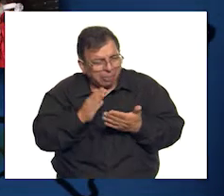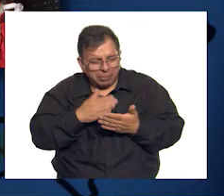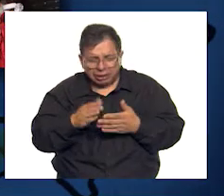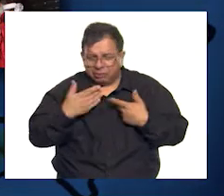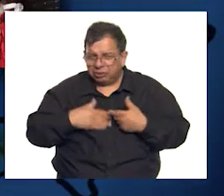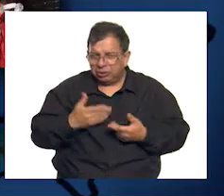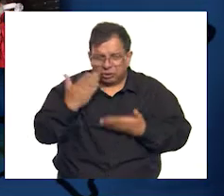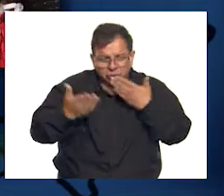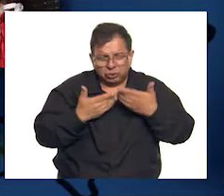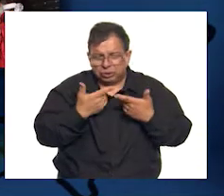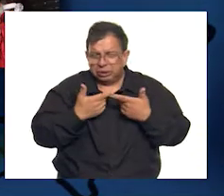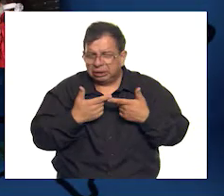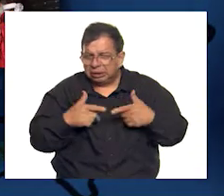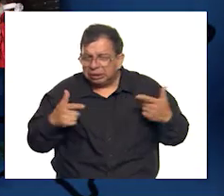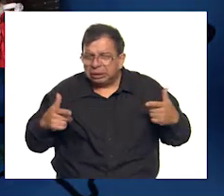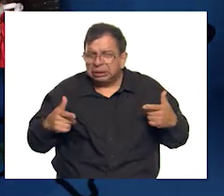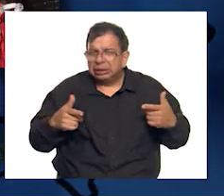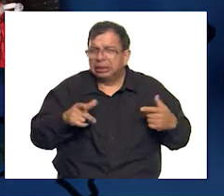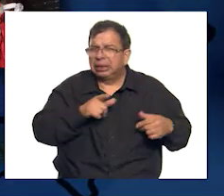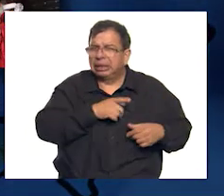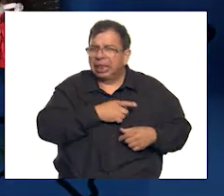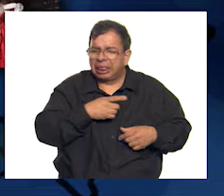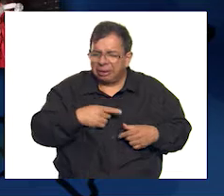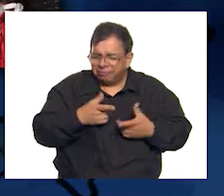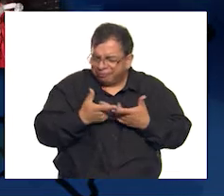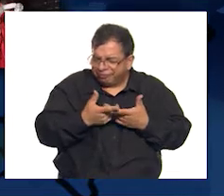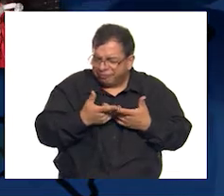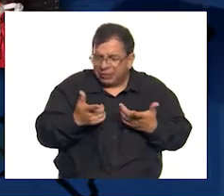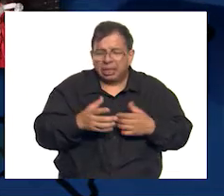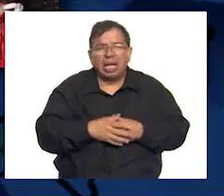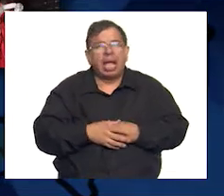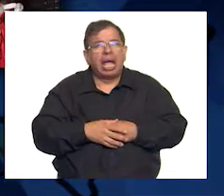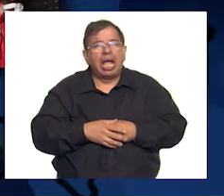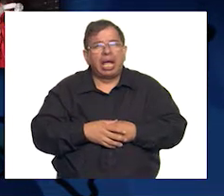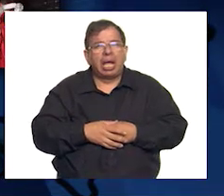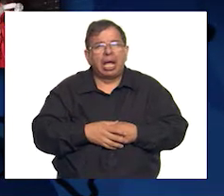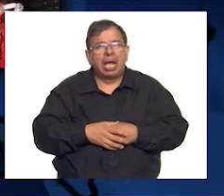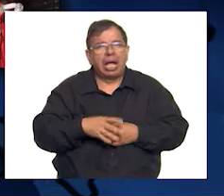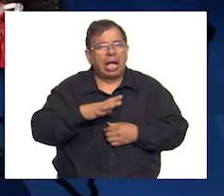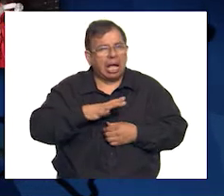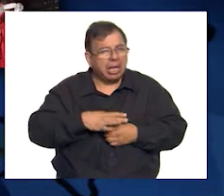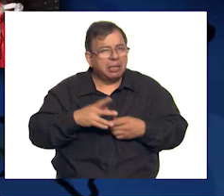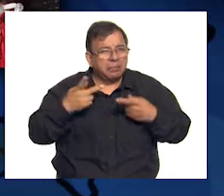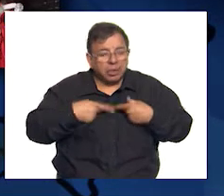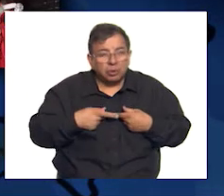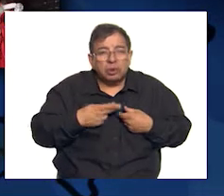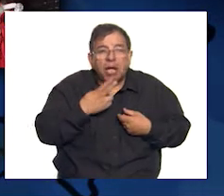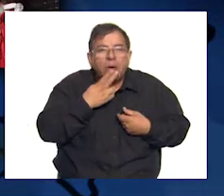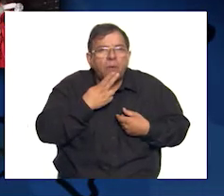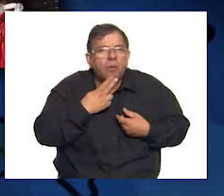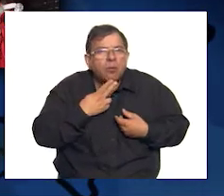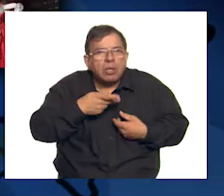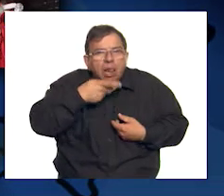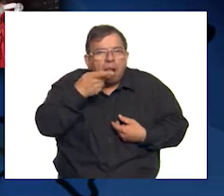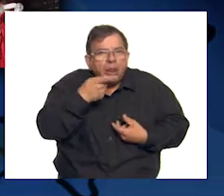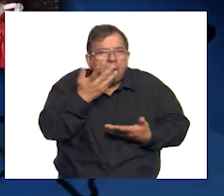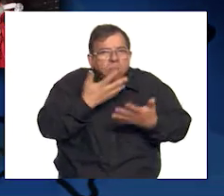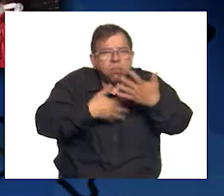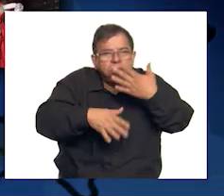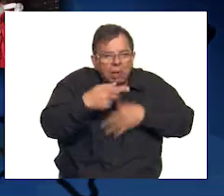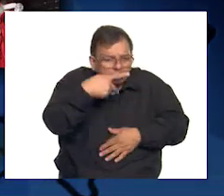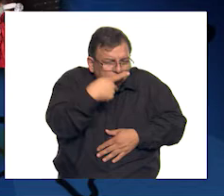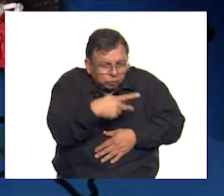lingüistas, válidas y complementarias, por supuesto, existen las de los propios hablantes de esas lenguas. La lengua es